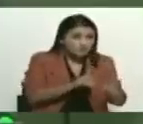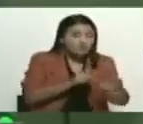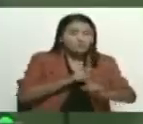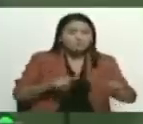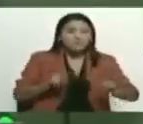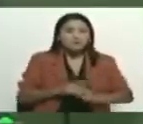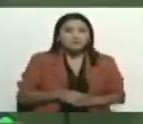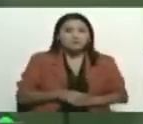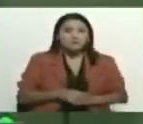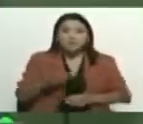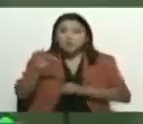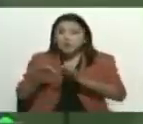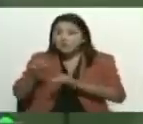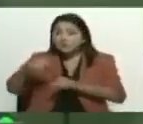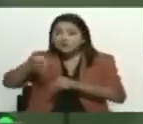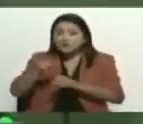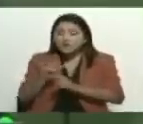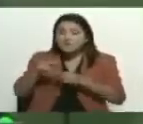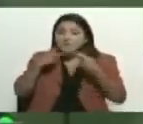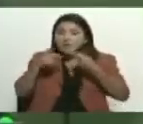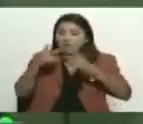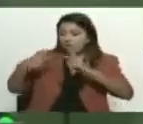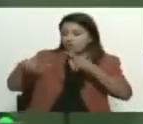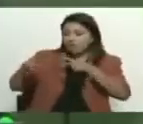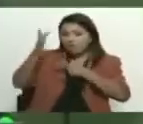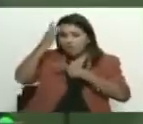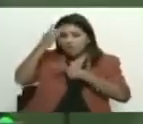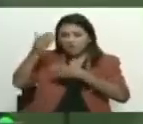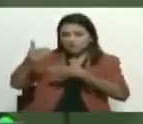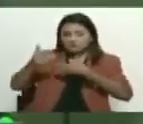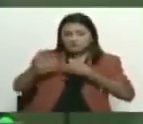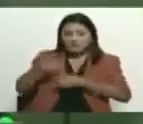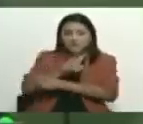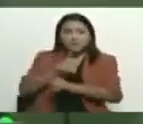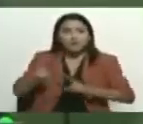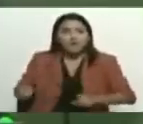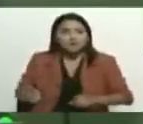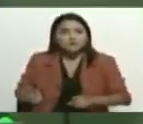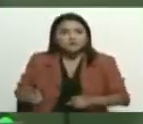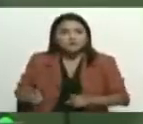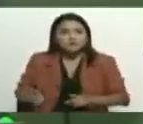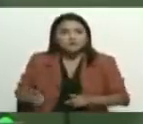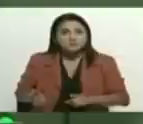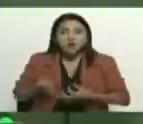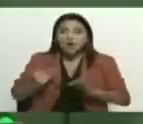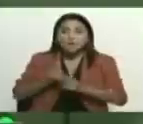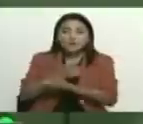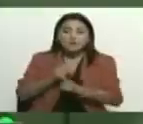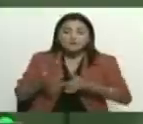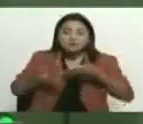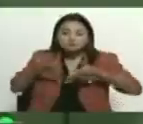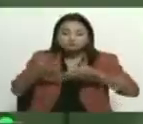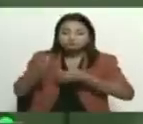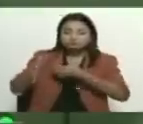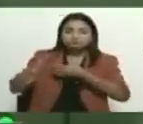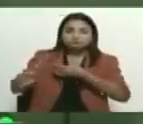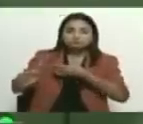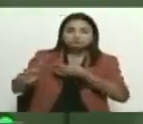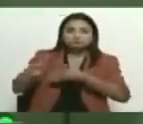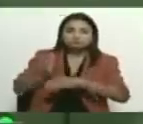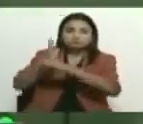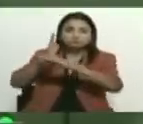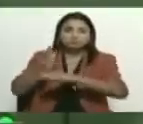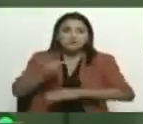de judicialización de la política para revertir procesos democráticos o para coartar la libertad de expresión, como es el caso